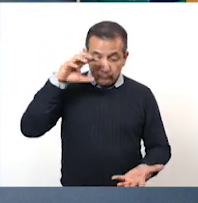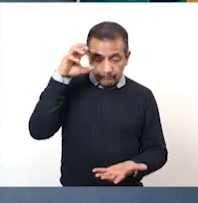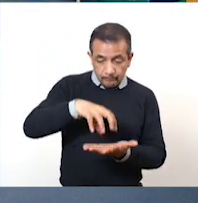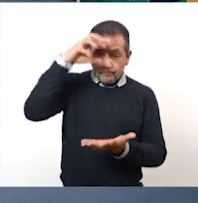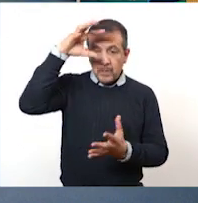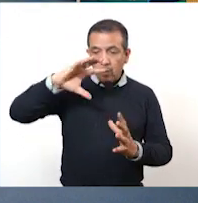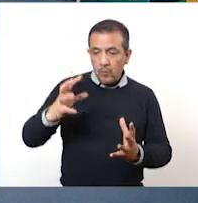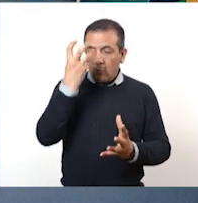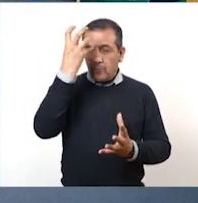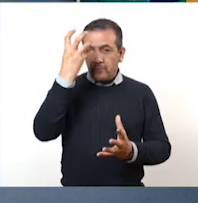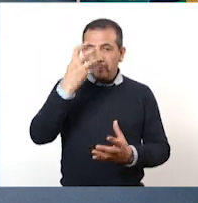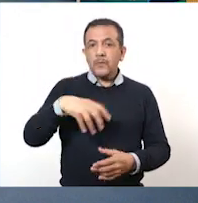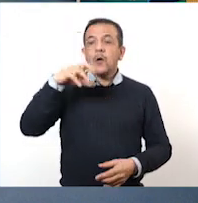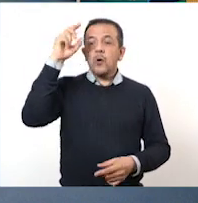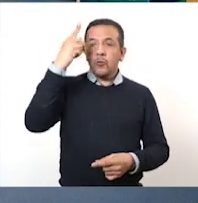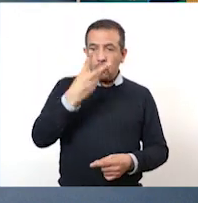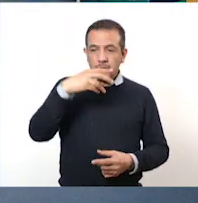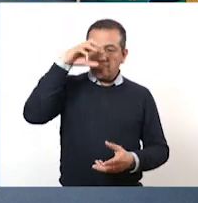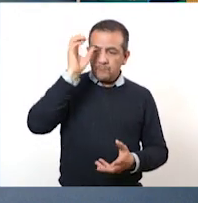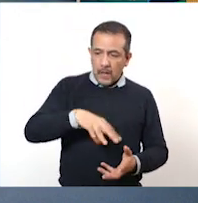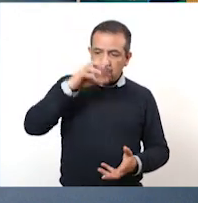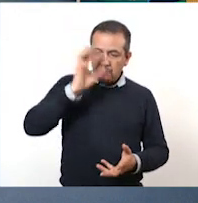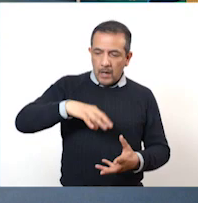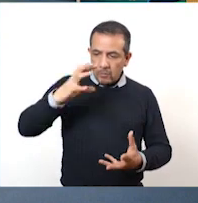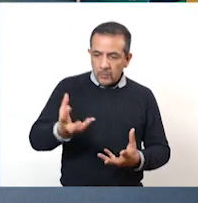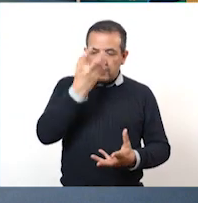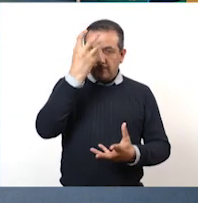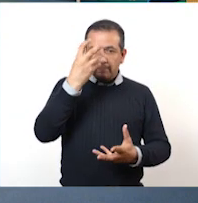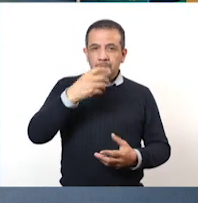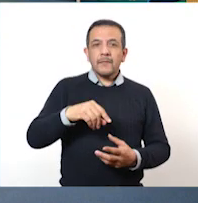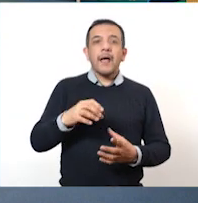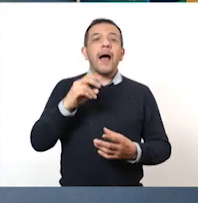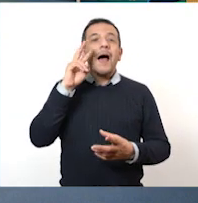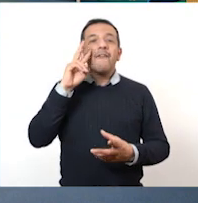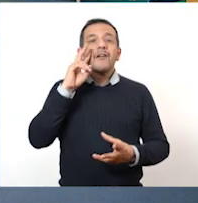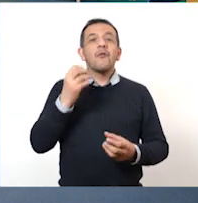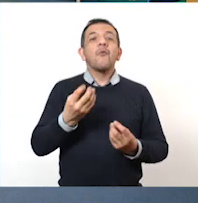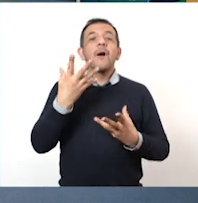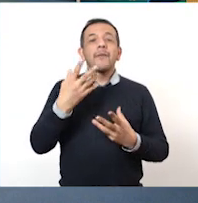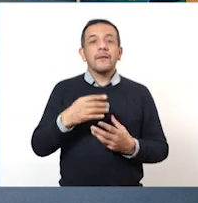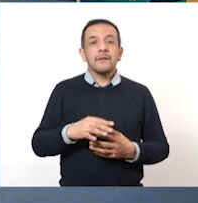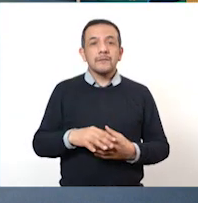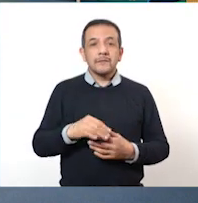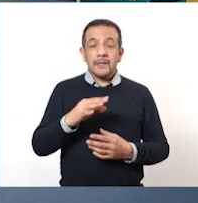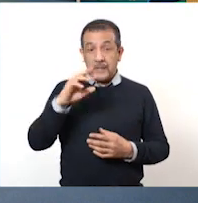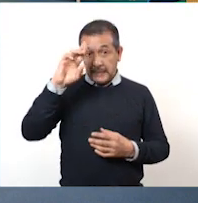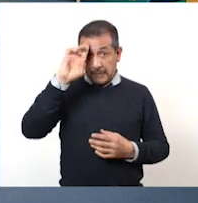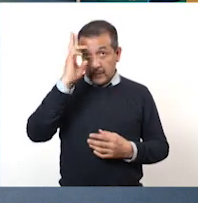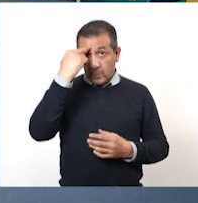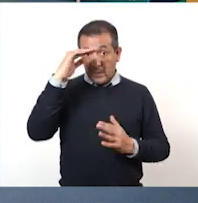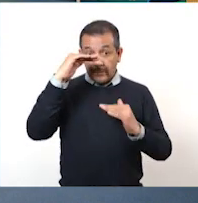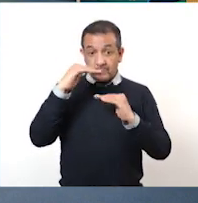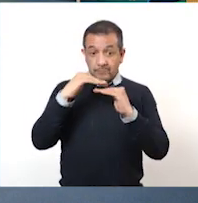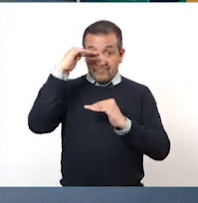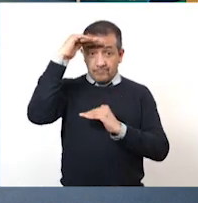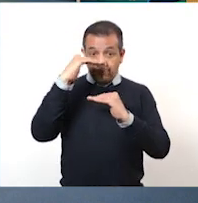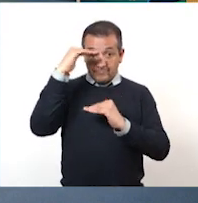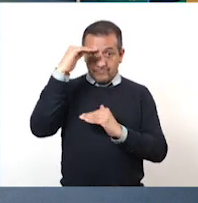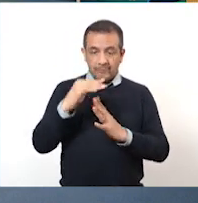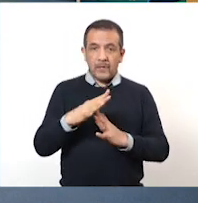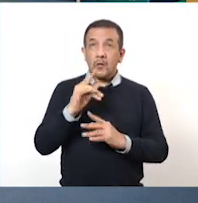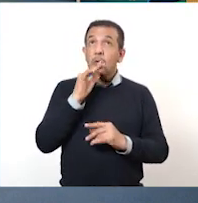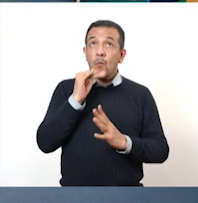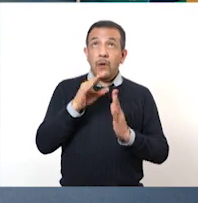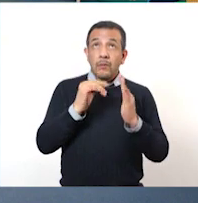la recuperamos. Bota dos veces, la recuperamos. Y así hasta ver cuántos podemos realizar. Dependiendo, recuerden, que